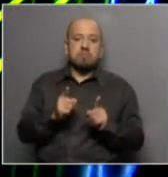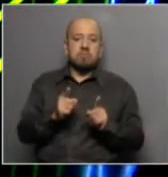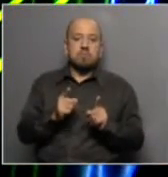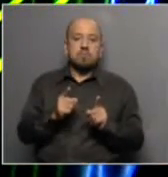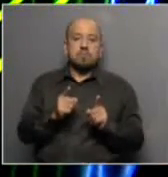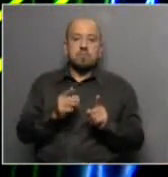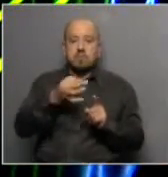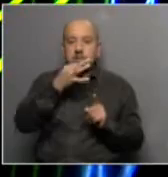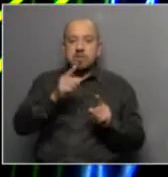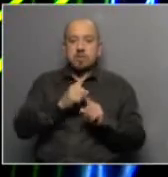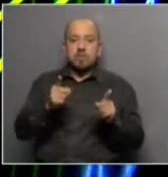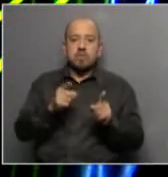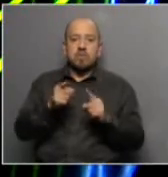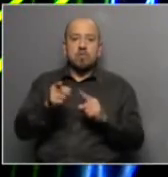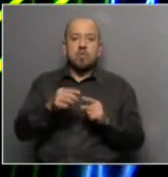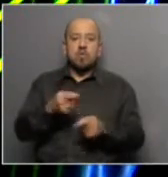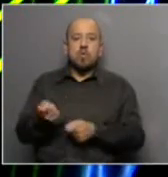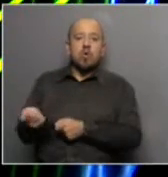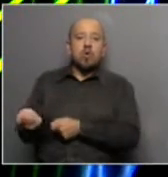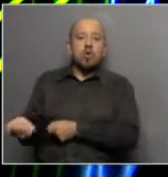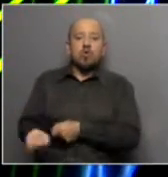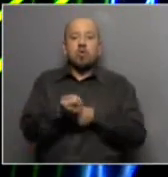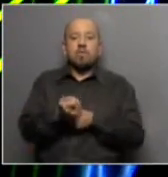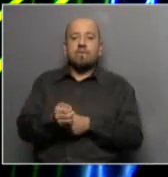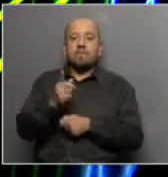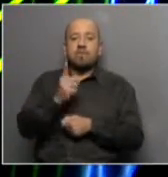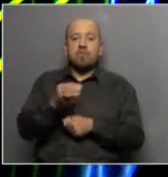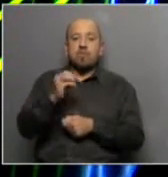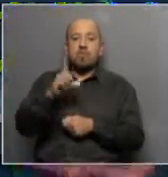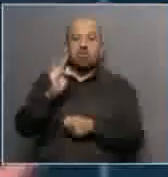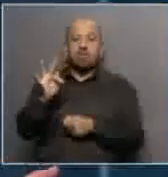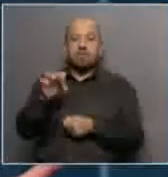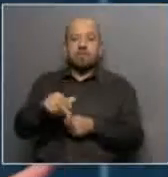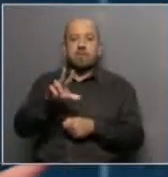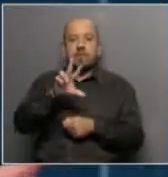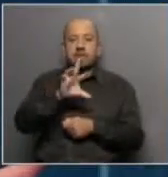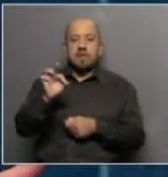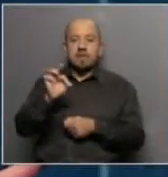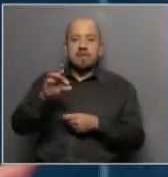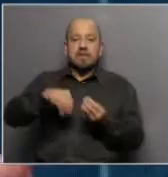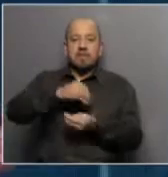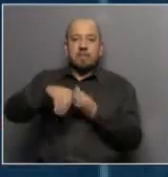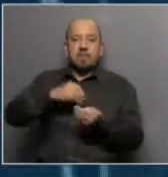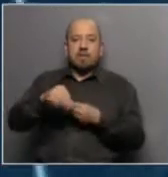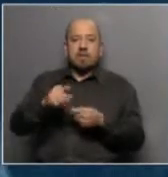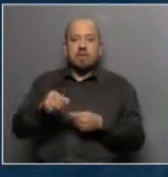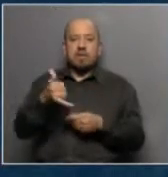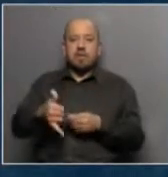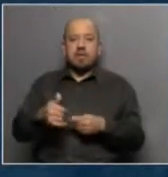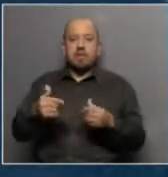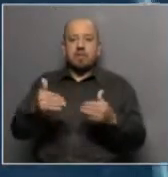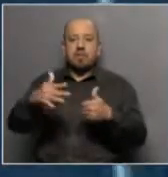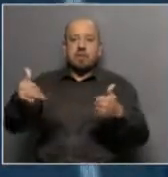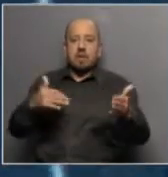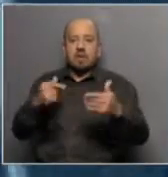¿Dicen que no? O el campo de golf. El campo de golf para jugar a la pelotita, 300 familias socias, tienen terrible parque y con vista